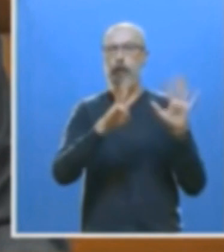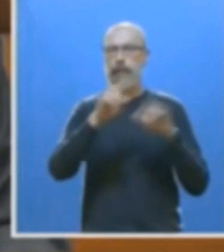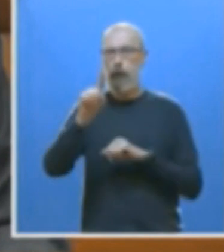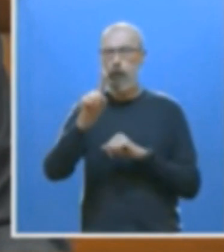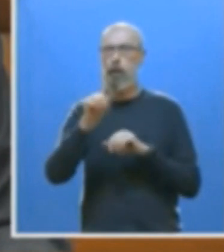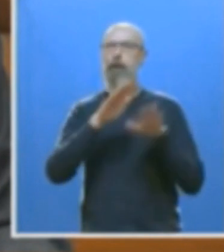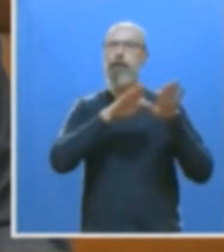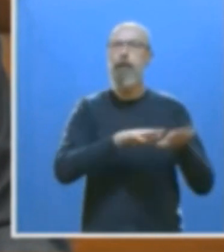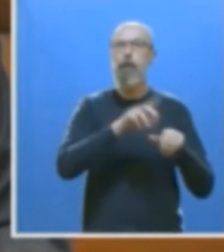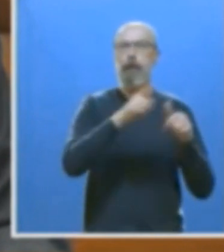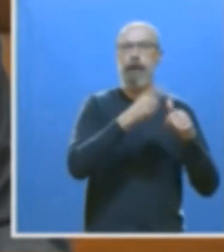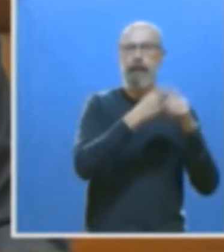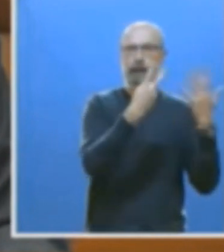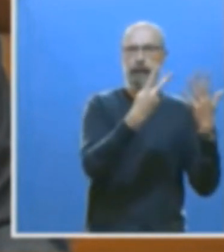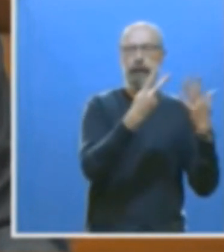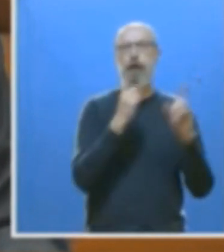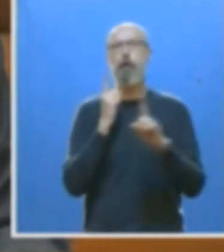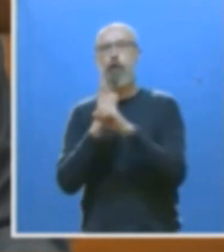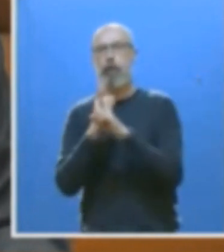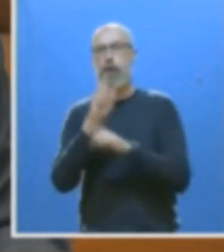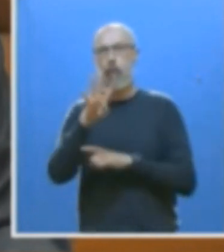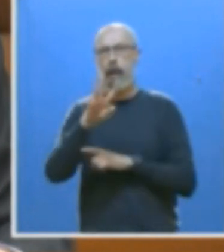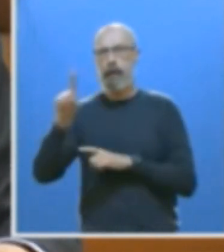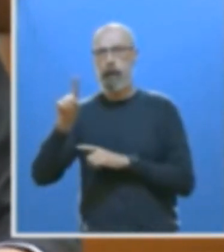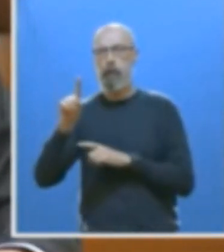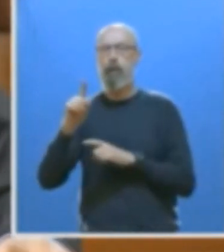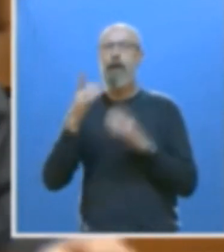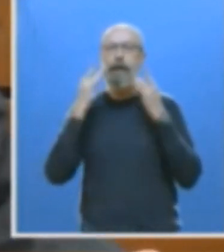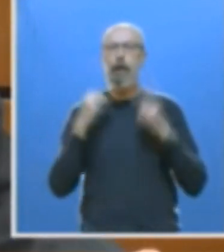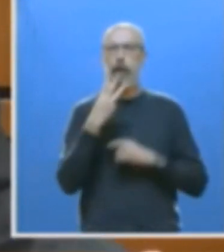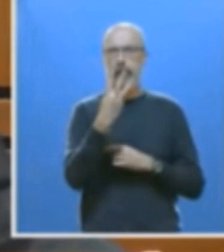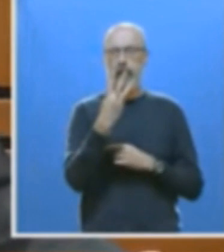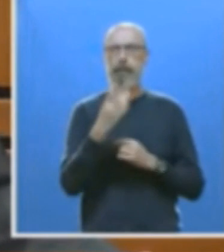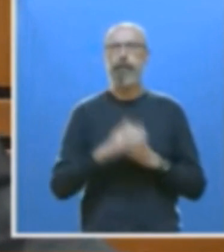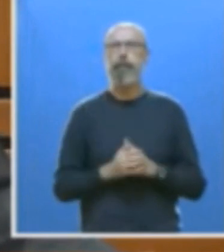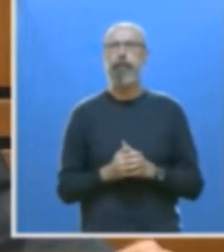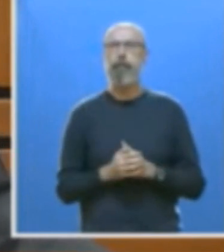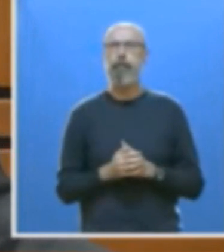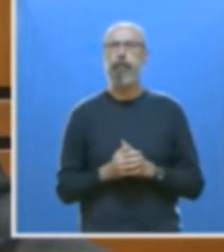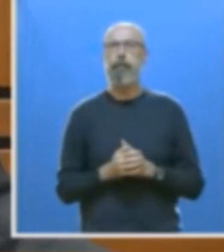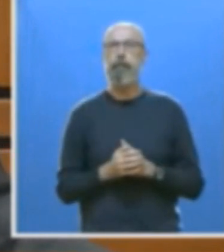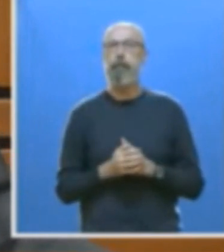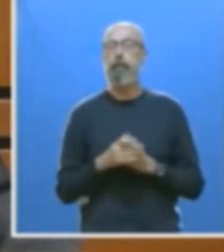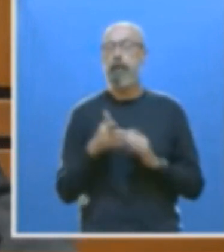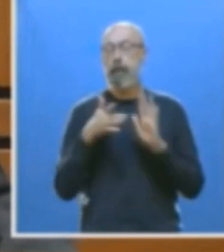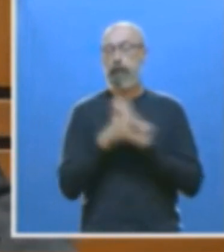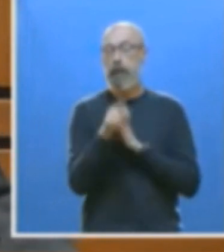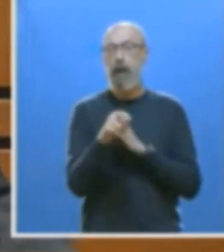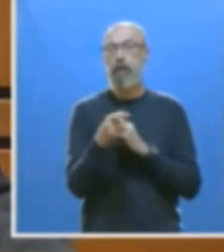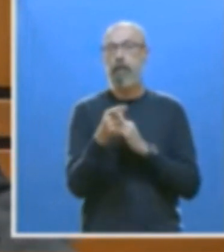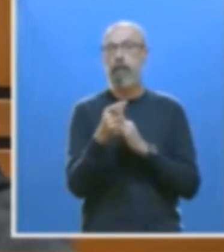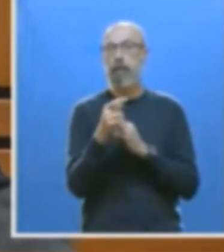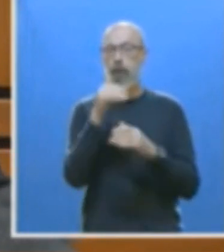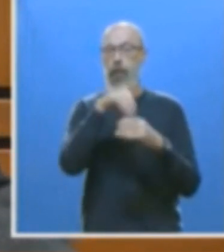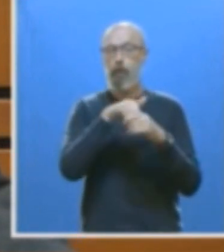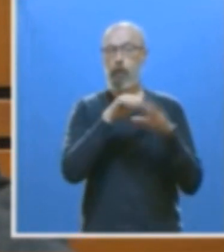favor 37, en contra 41, 3 abstenciones. Al no haberse alcanzado el voto favorable